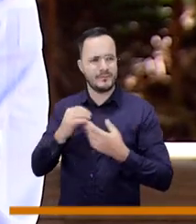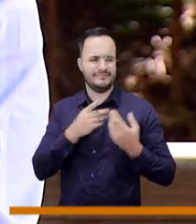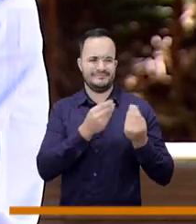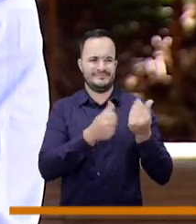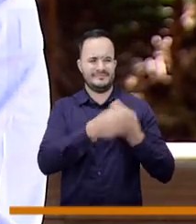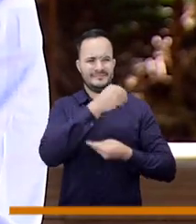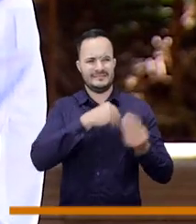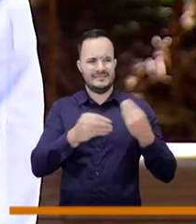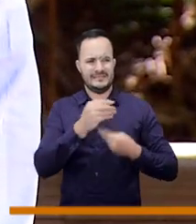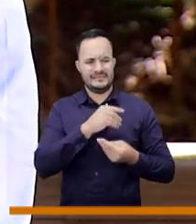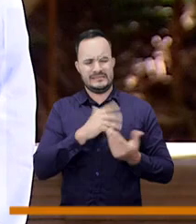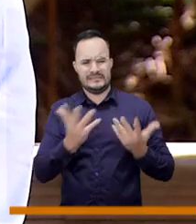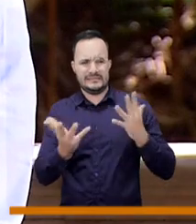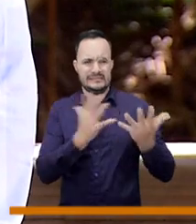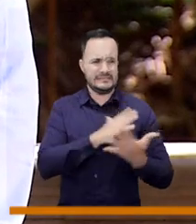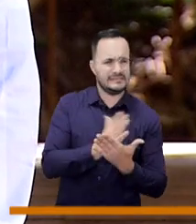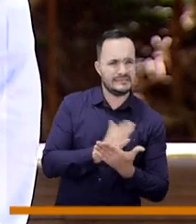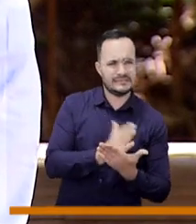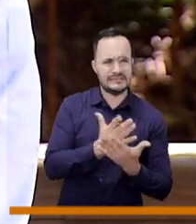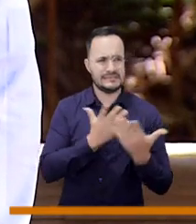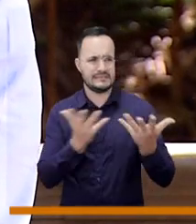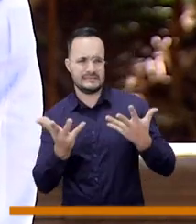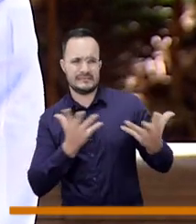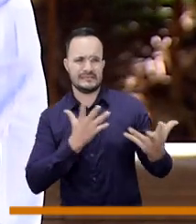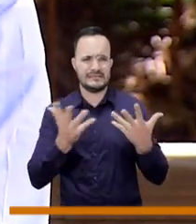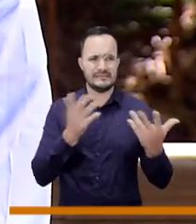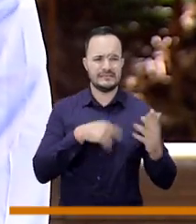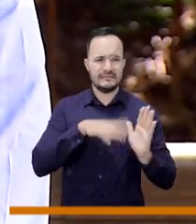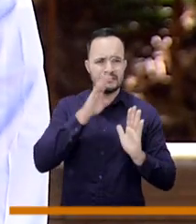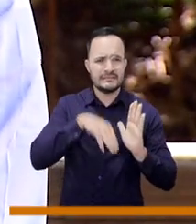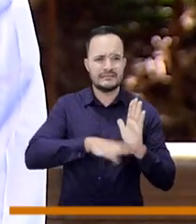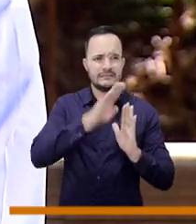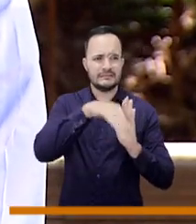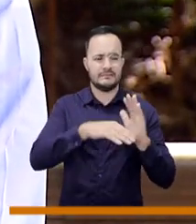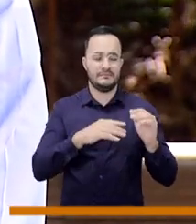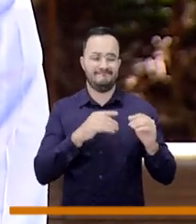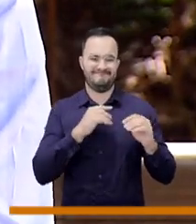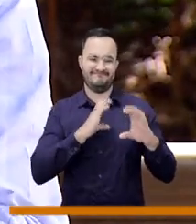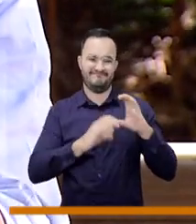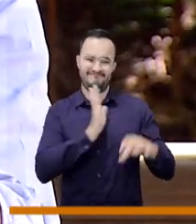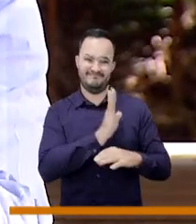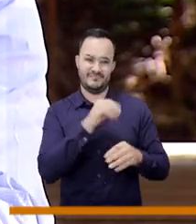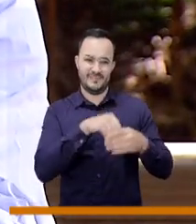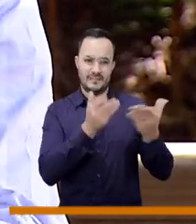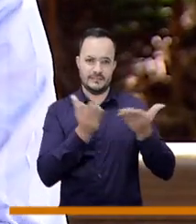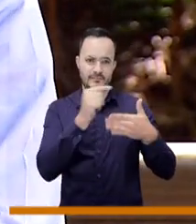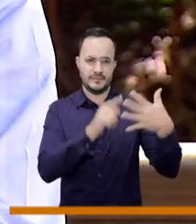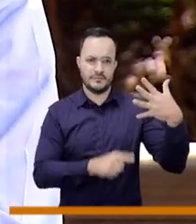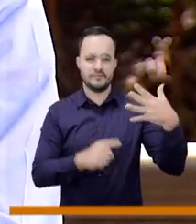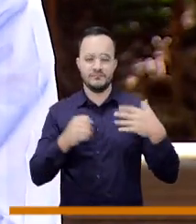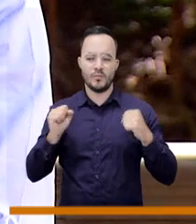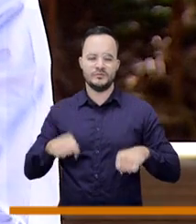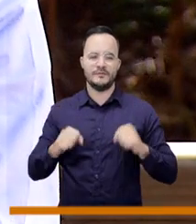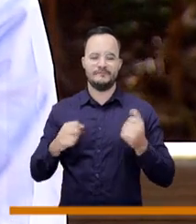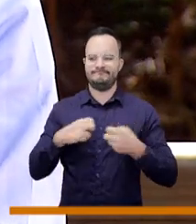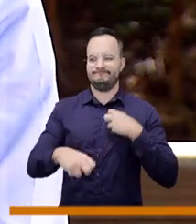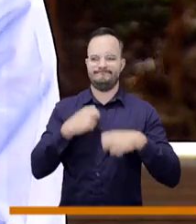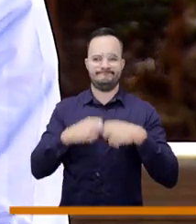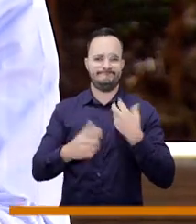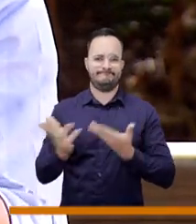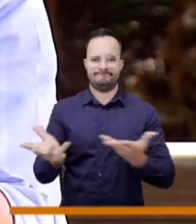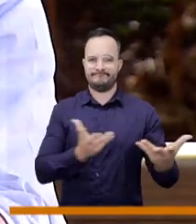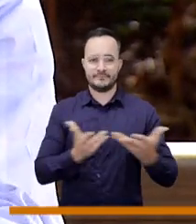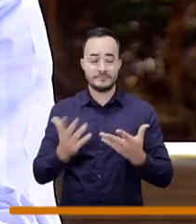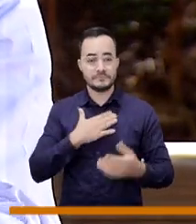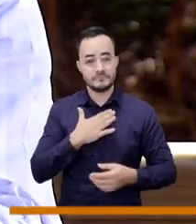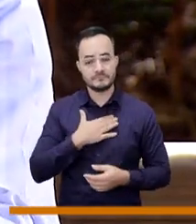en un negocio tan fluctuante, tan riesgoso como es el de las telecomunicaciones, nos puede generar este tipo de problemas.